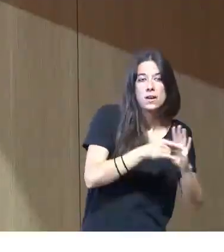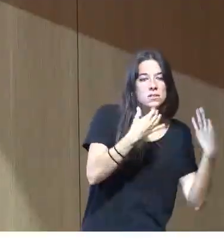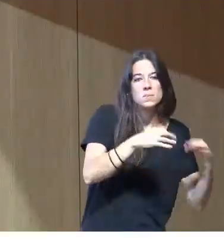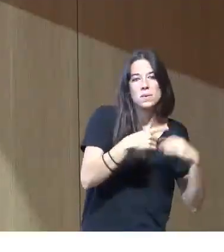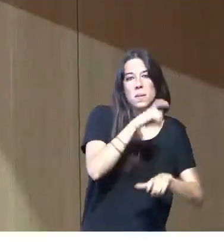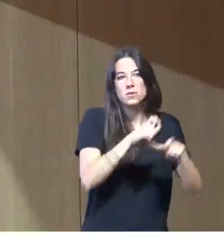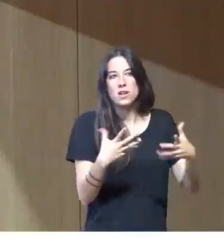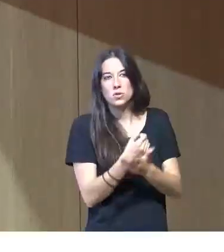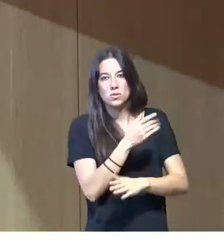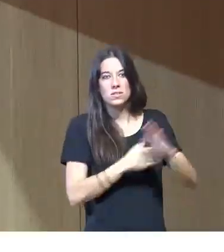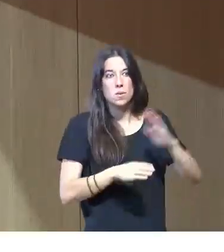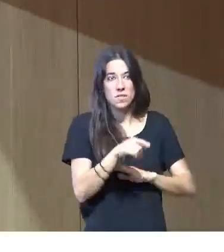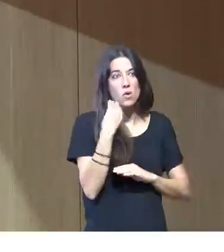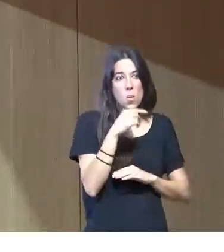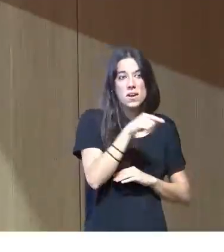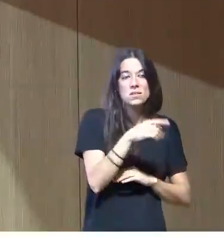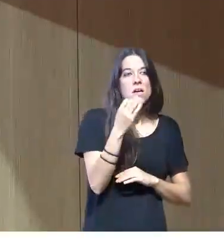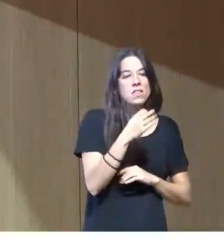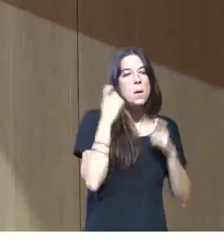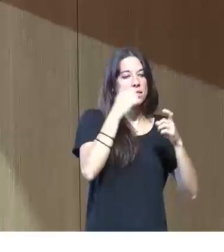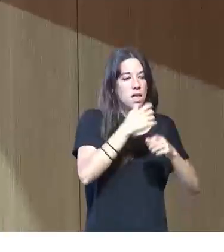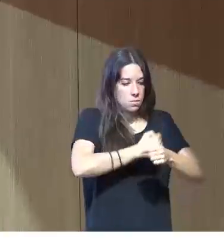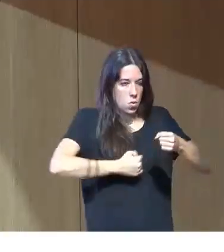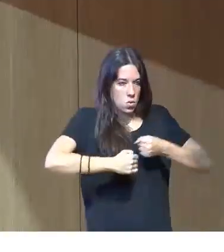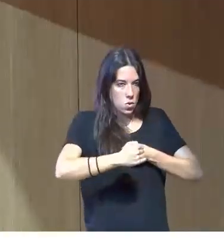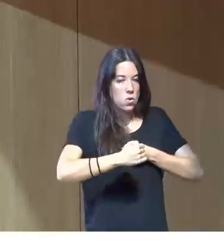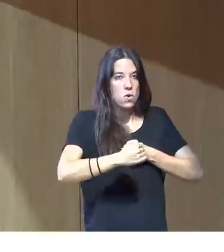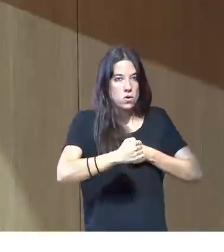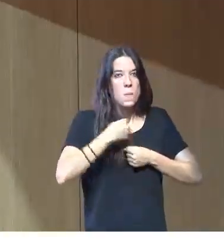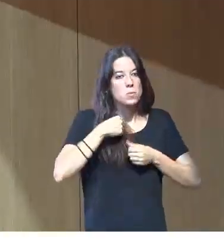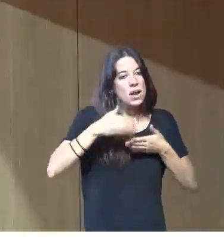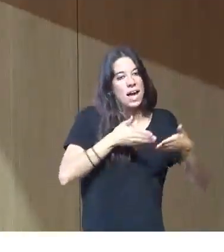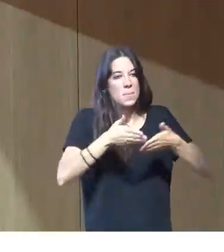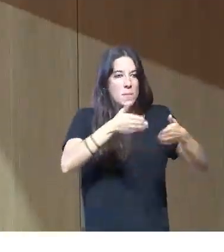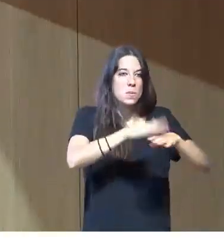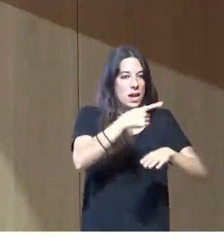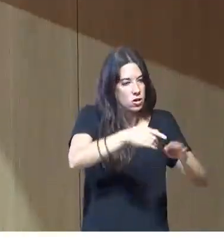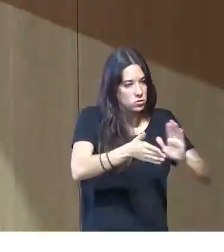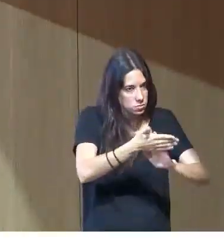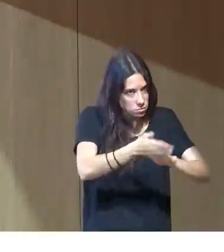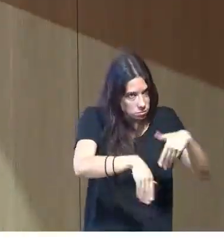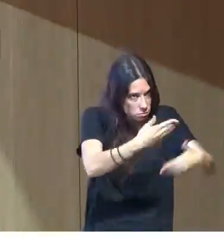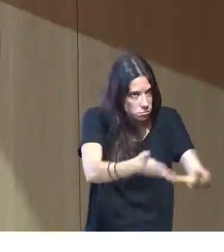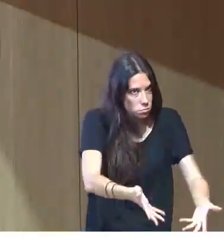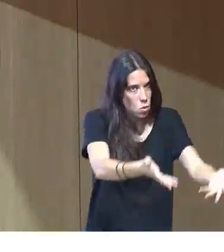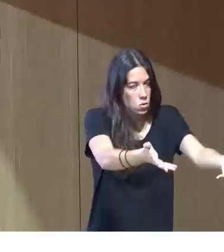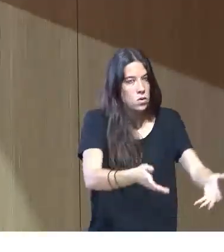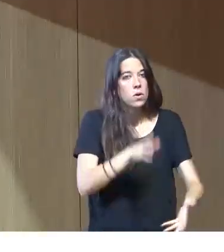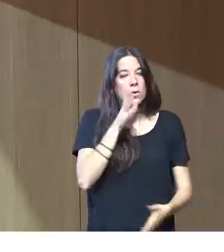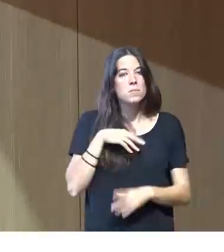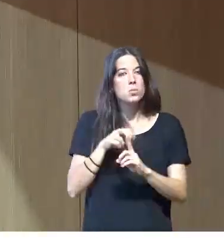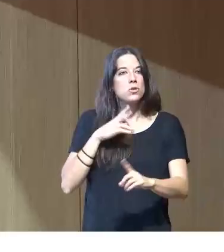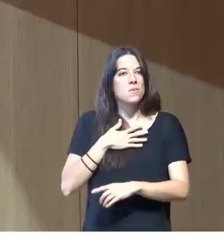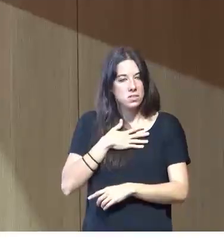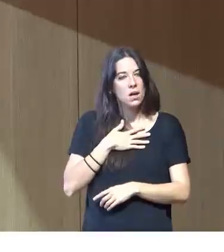todos nuestros jóvenes con discapacidad ponerlos en ese encaminamiento que comentábamos y que tiren para adelante porque desde mi punto de vista